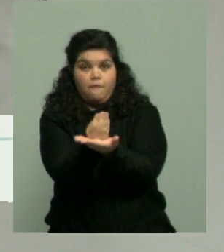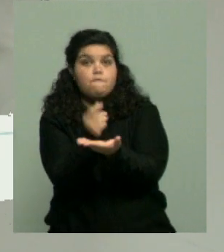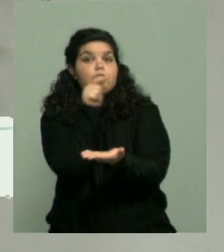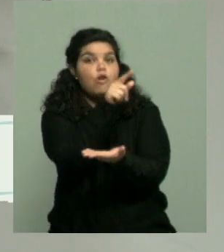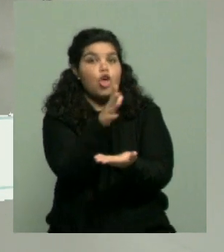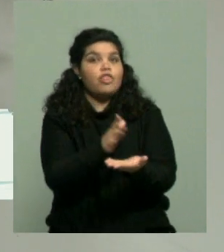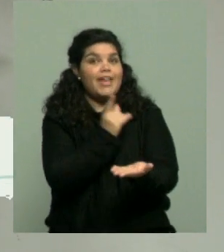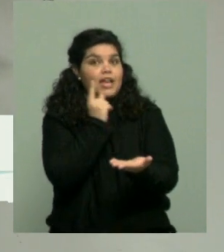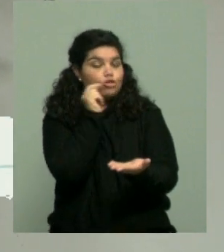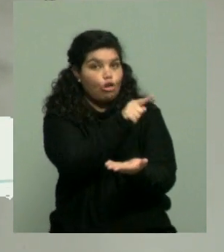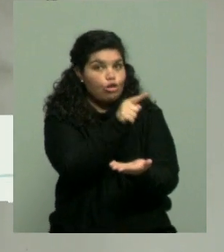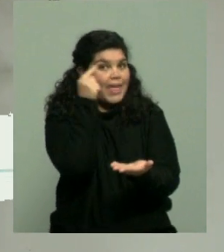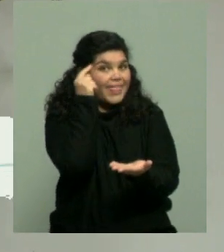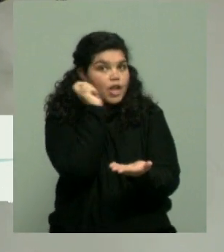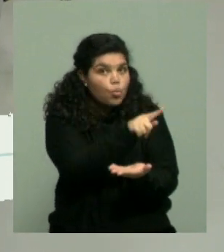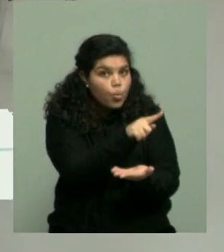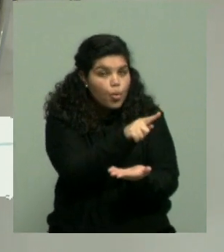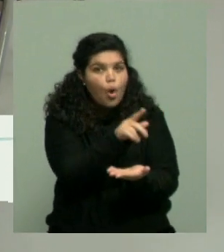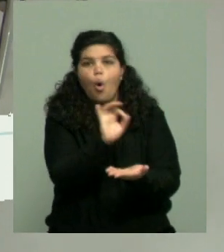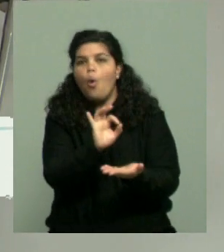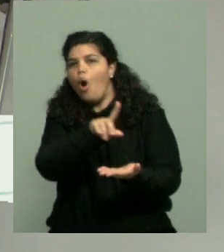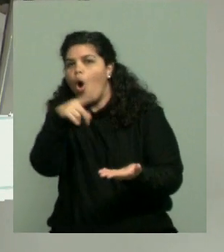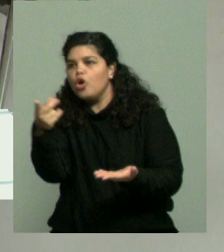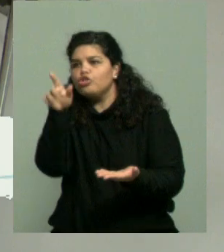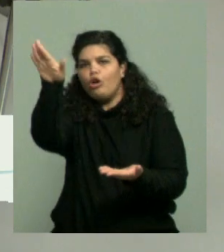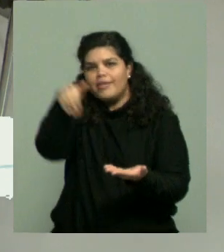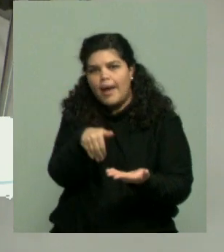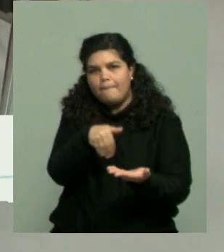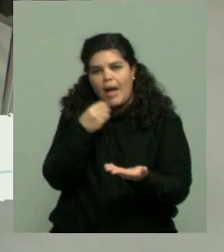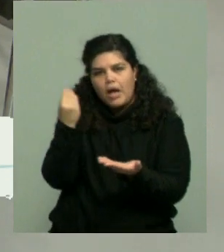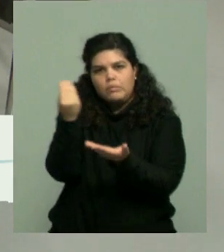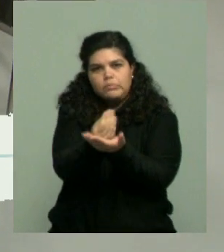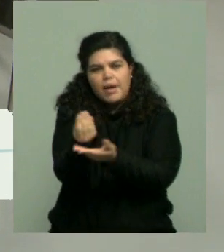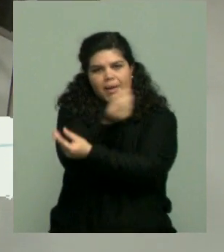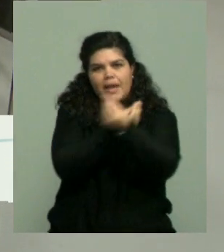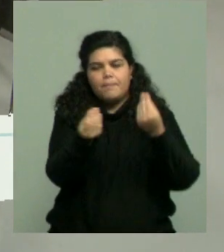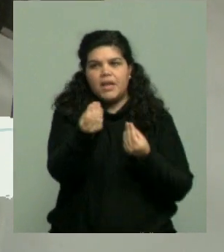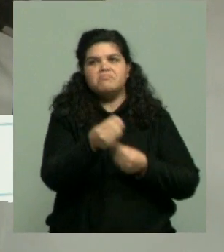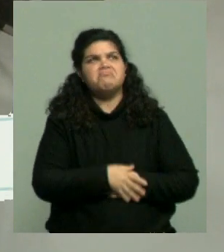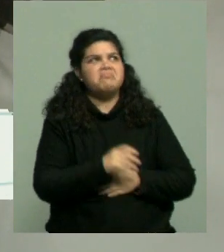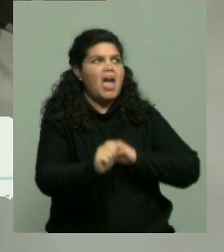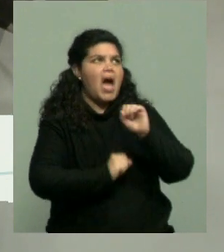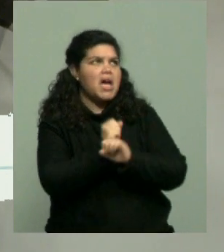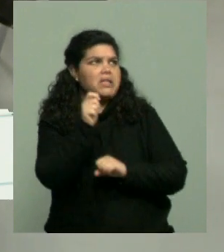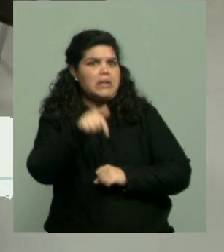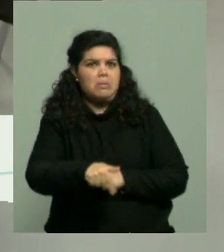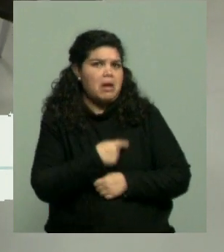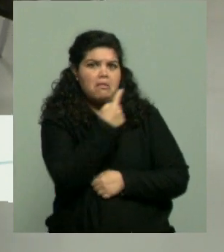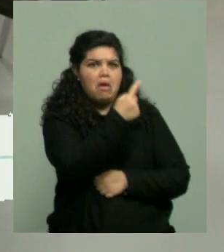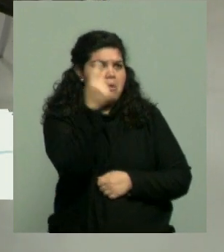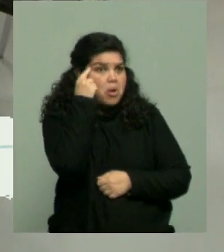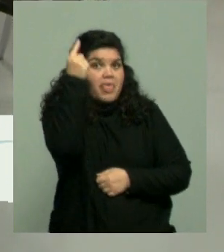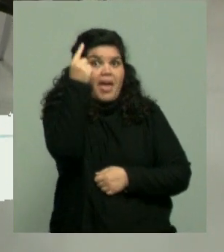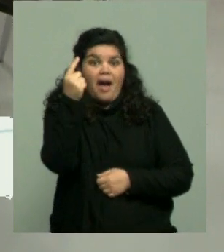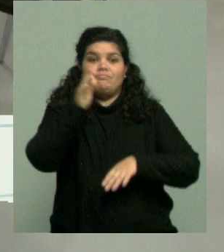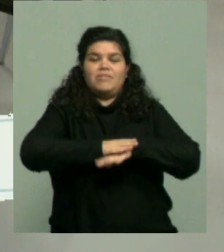puede ser otro el director de tu idea? Puede ser otro. Generalmente hasta ahora cada uno se ha hecho cargo de su propia idea. Claro. O si porque no... se